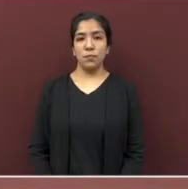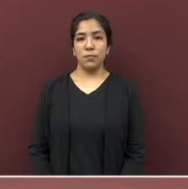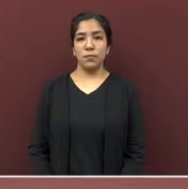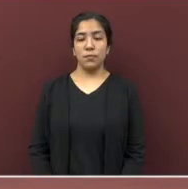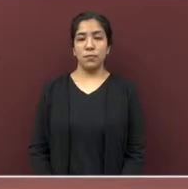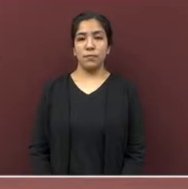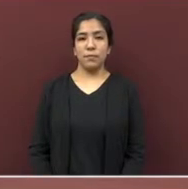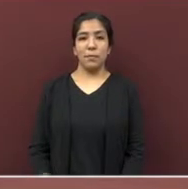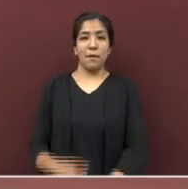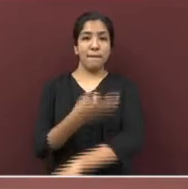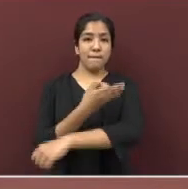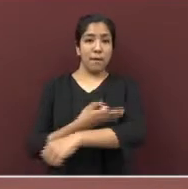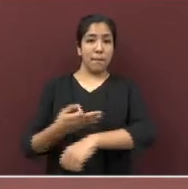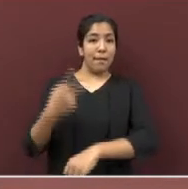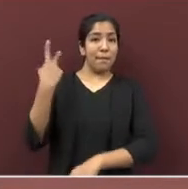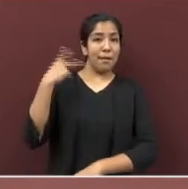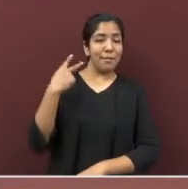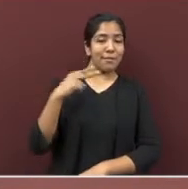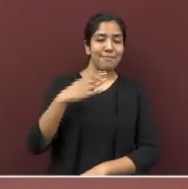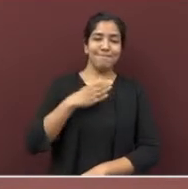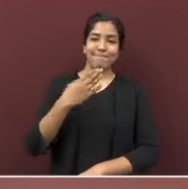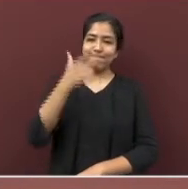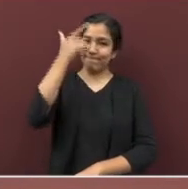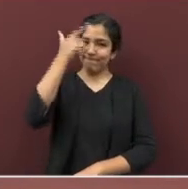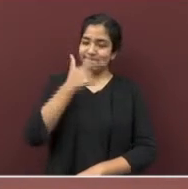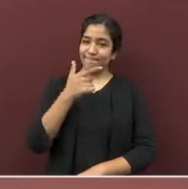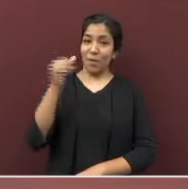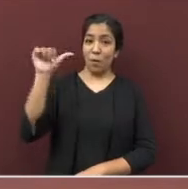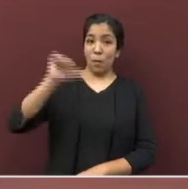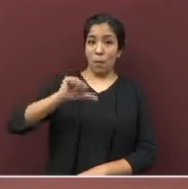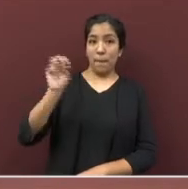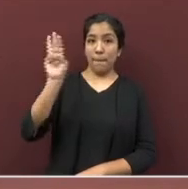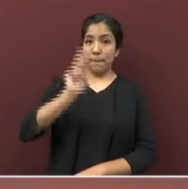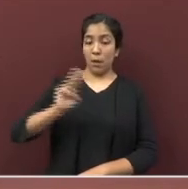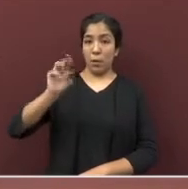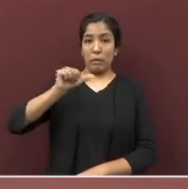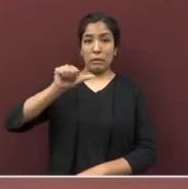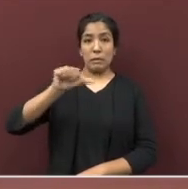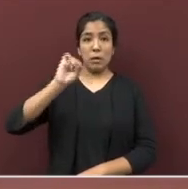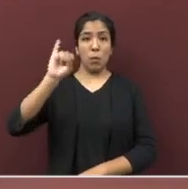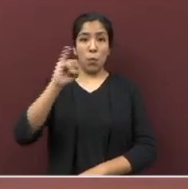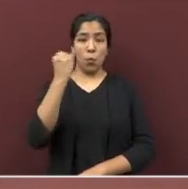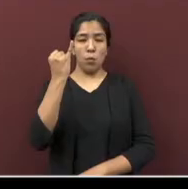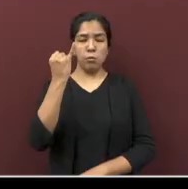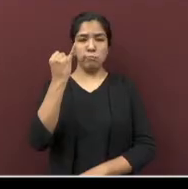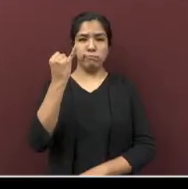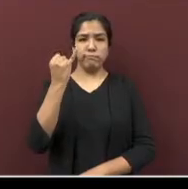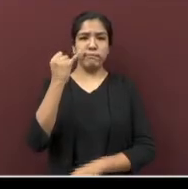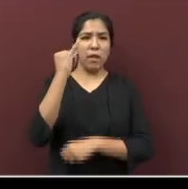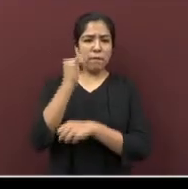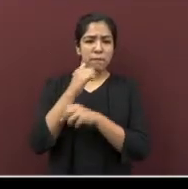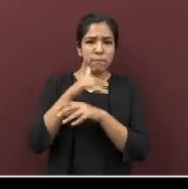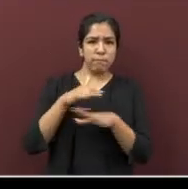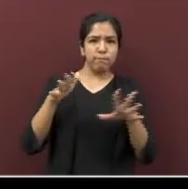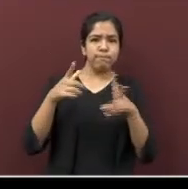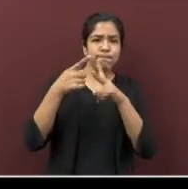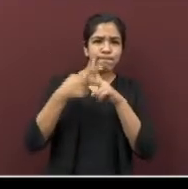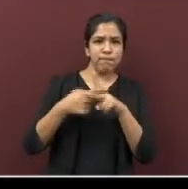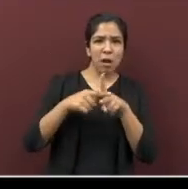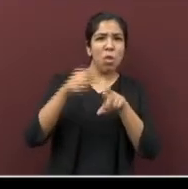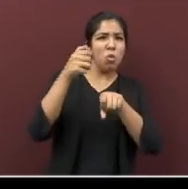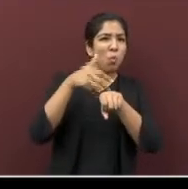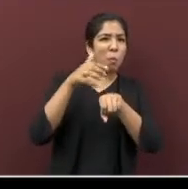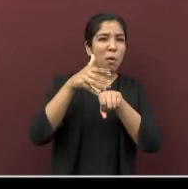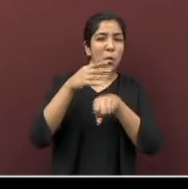familia veracruzana muy buenas noches es miércoles 16 de junio y vamos a dar comienzo como el informe número